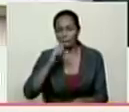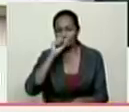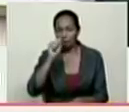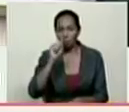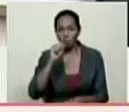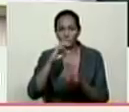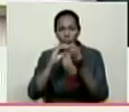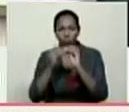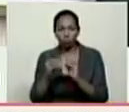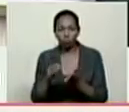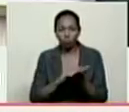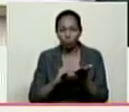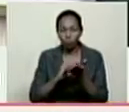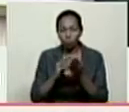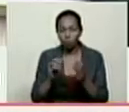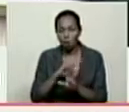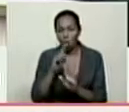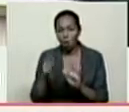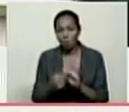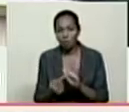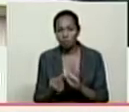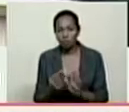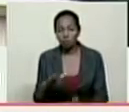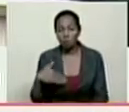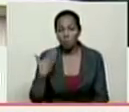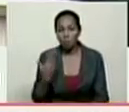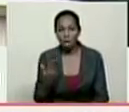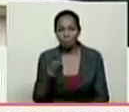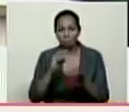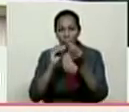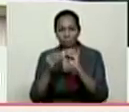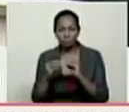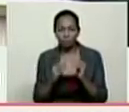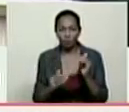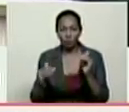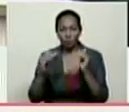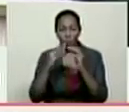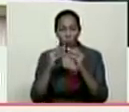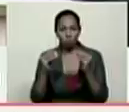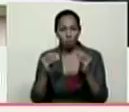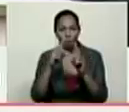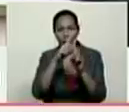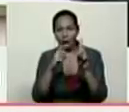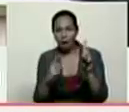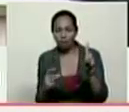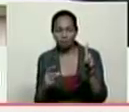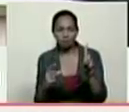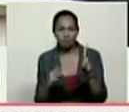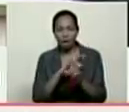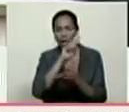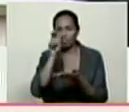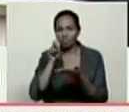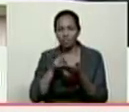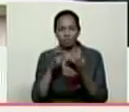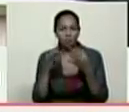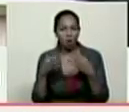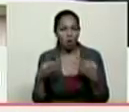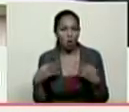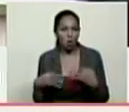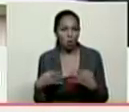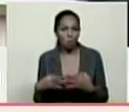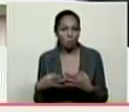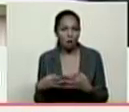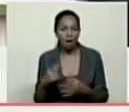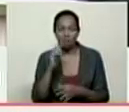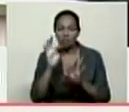se iba a poder restablecer el servicio eléctrico nacional, y eso es un motivo